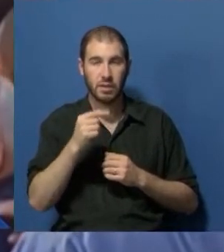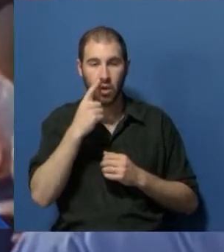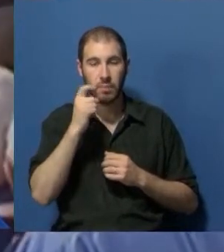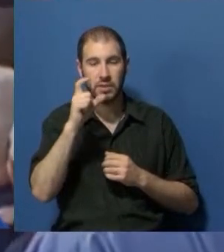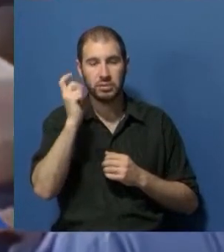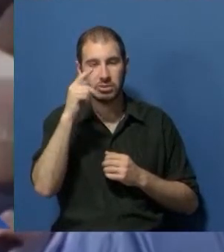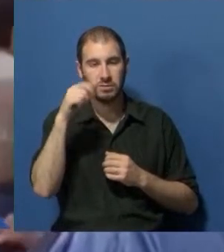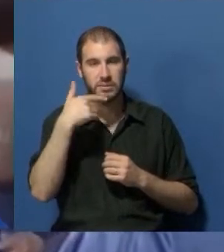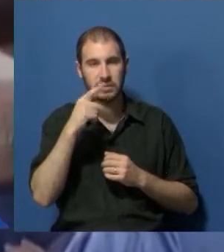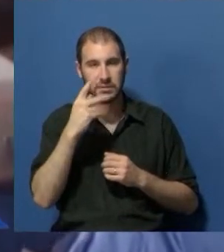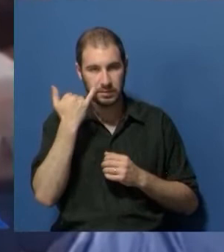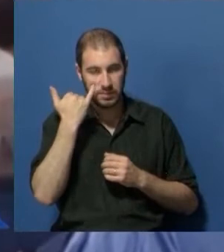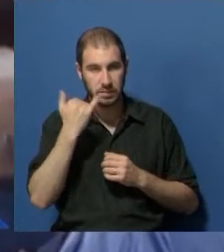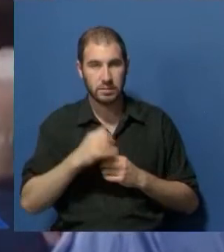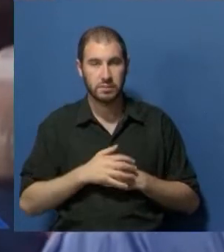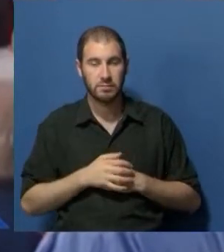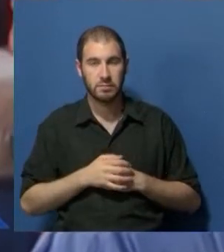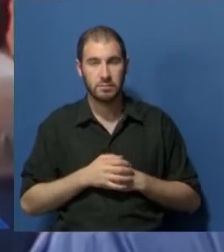Chomsky, y él habla